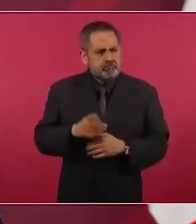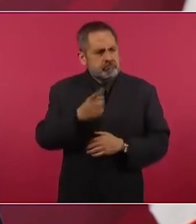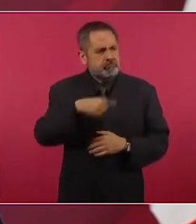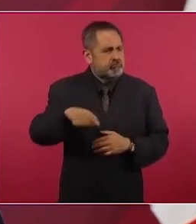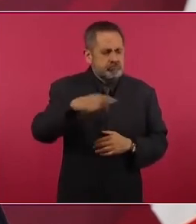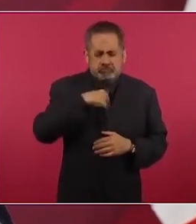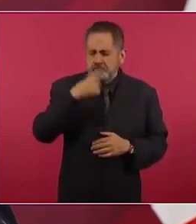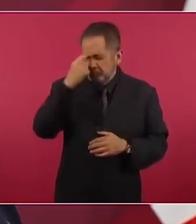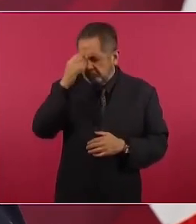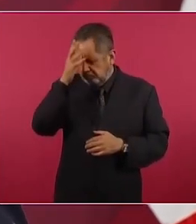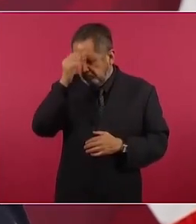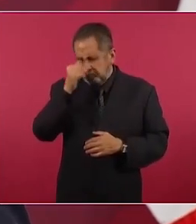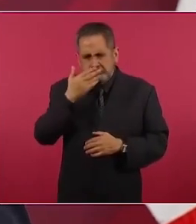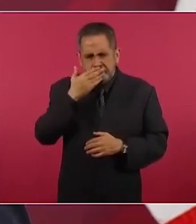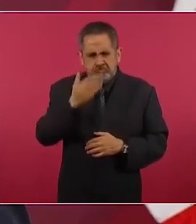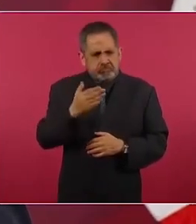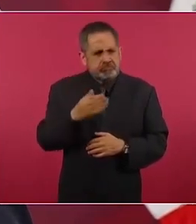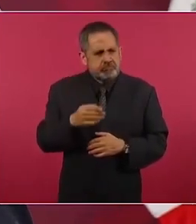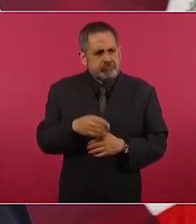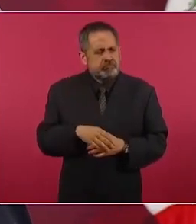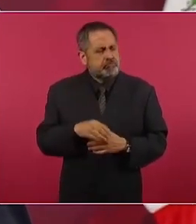concluyó en